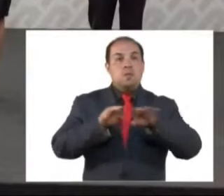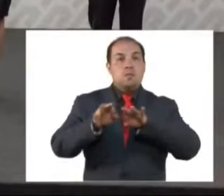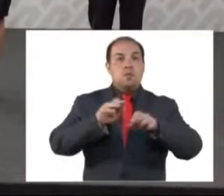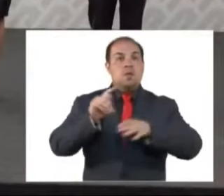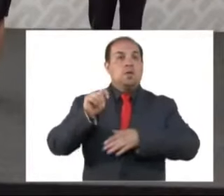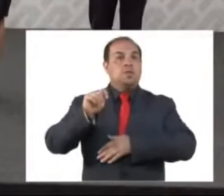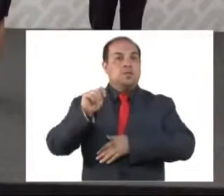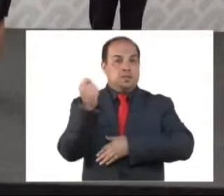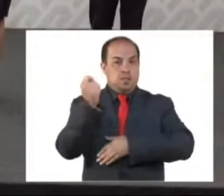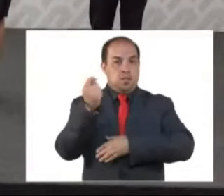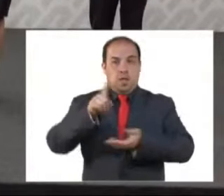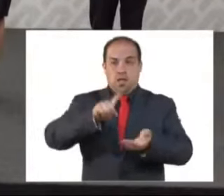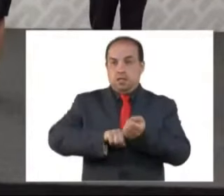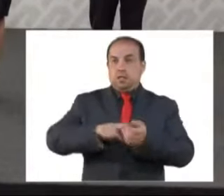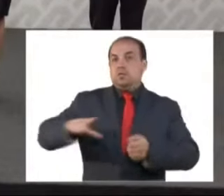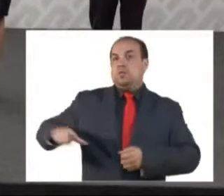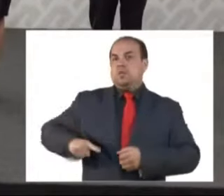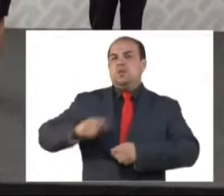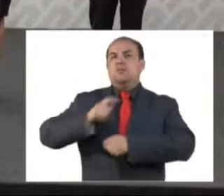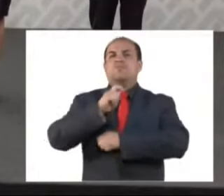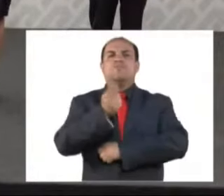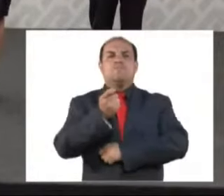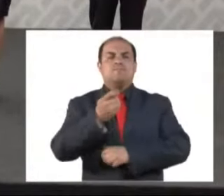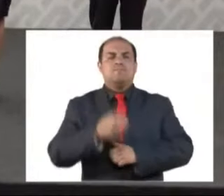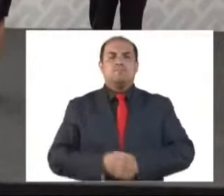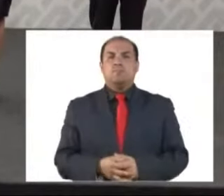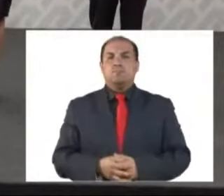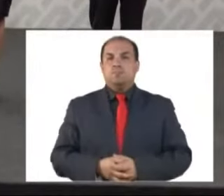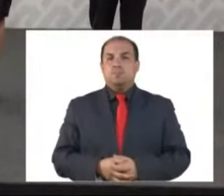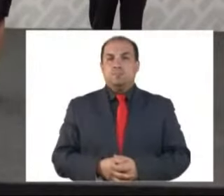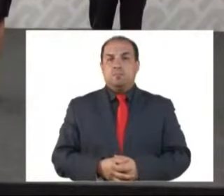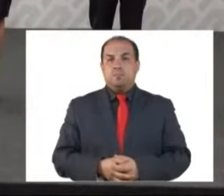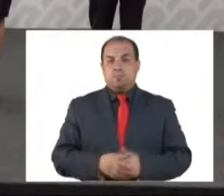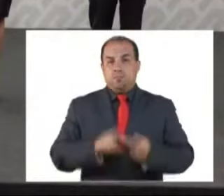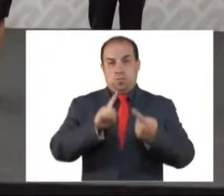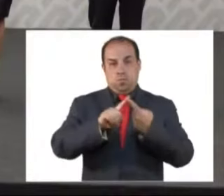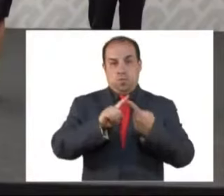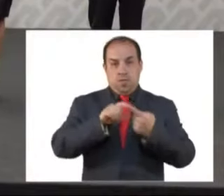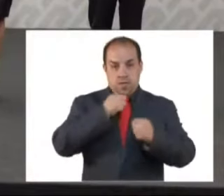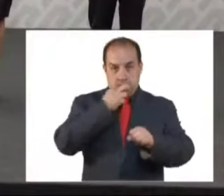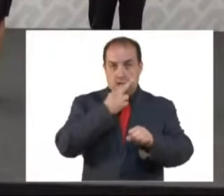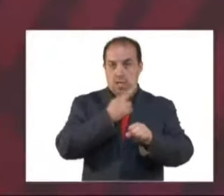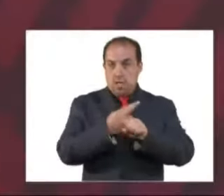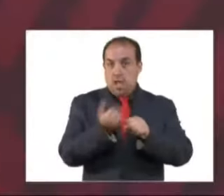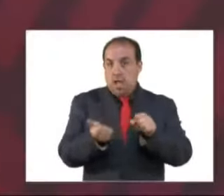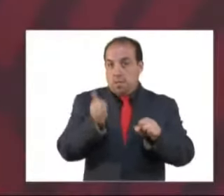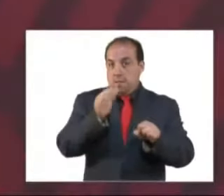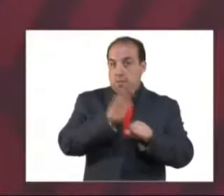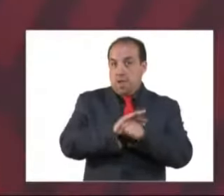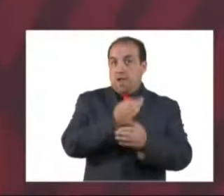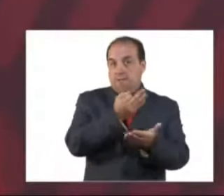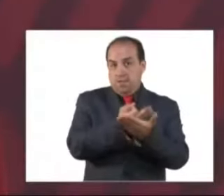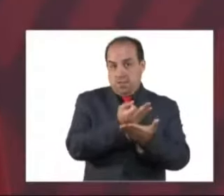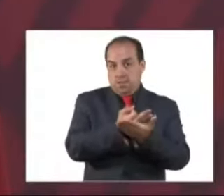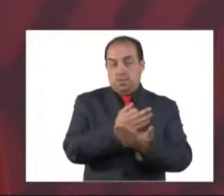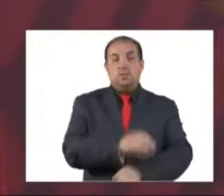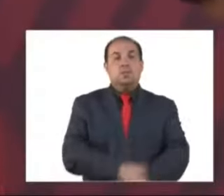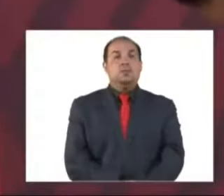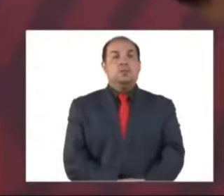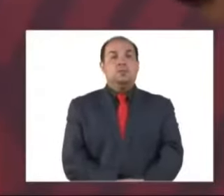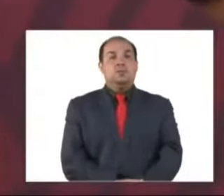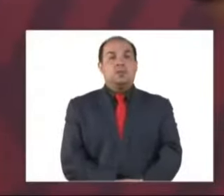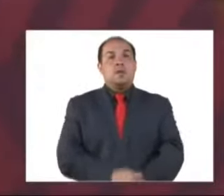del gobierno a qué me refiero por supuesto la propia secretaría de administración y finanzas